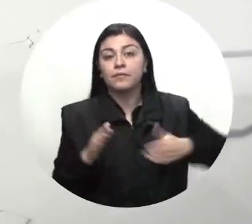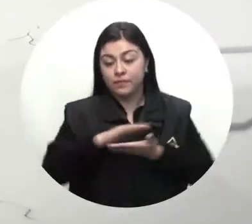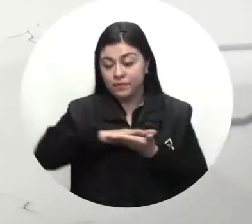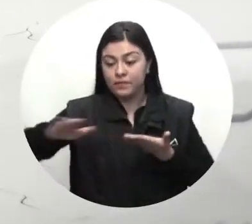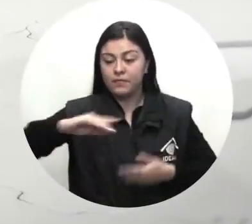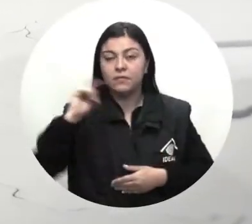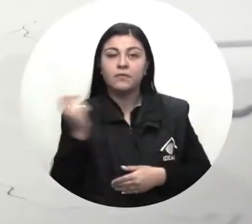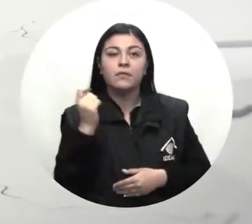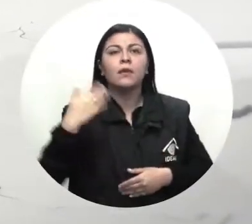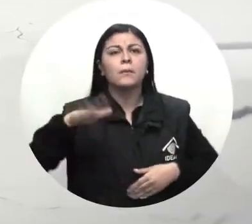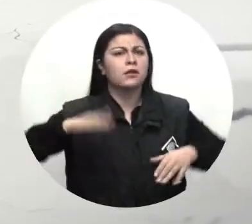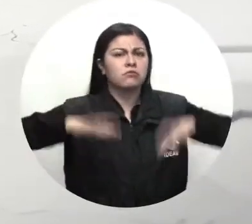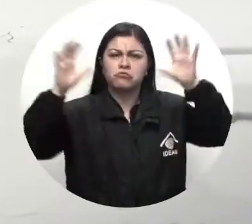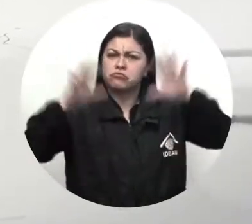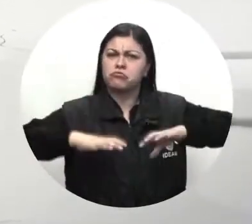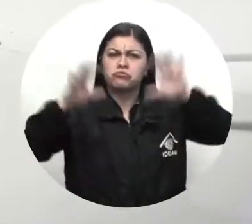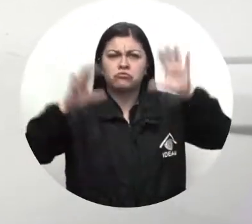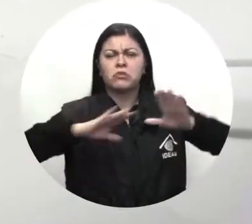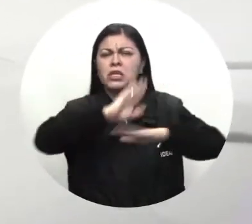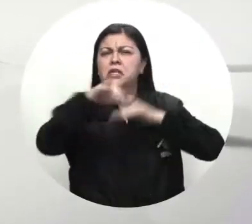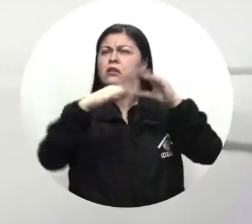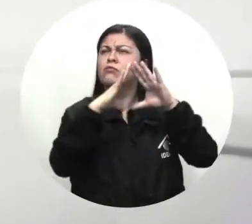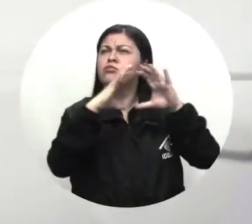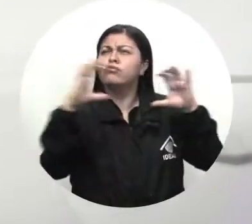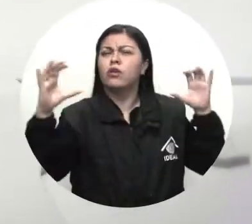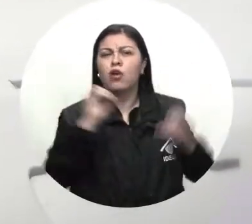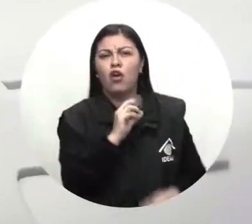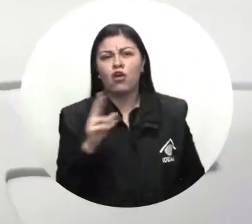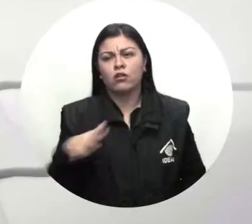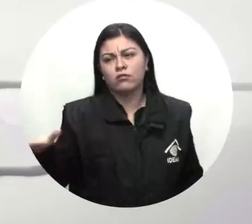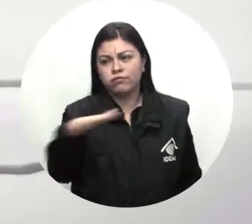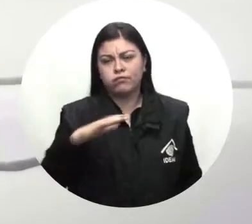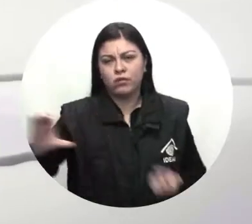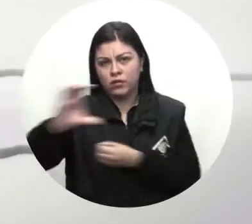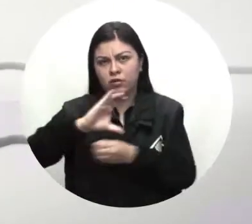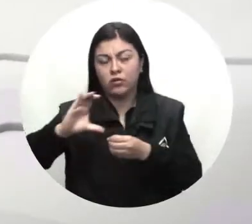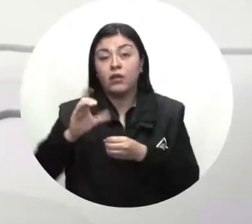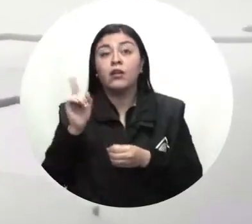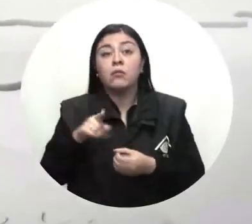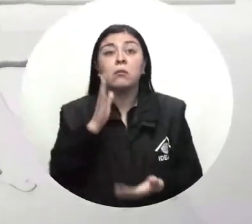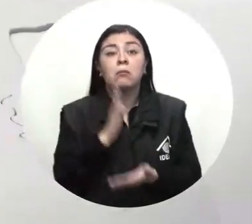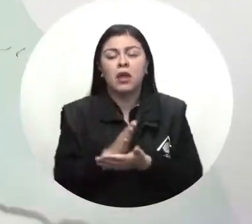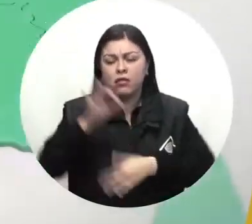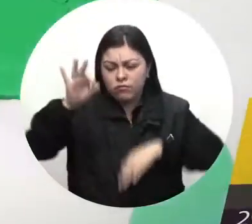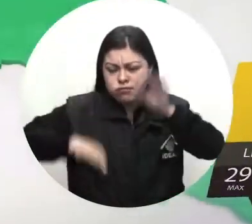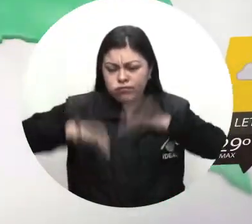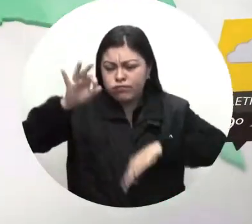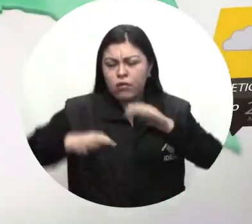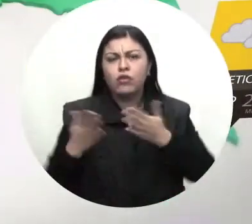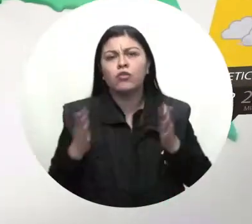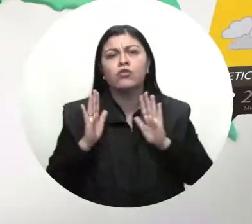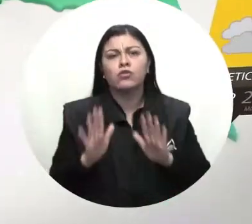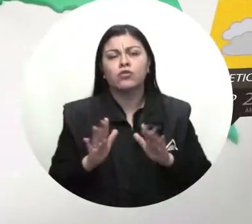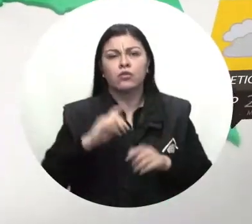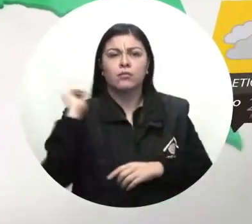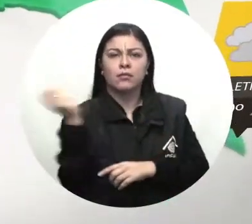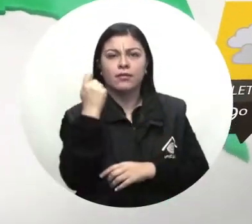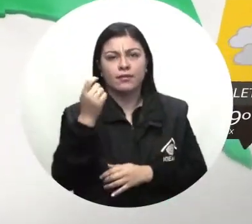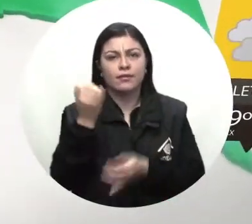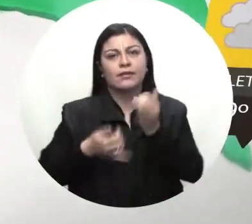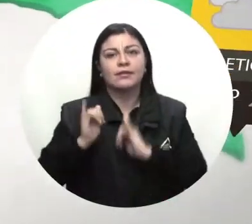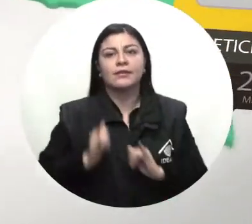orientales tendremos tiempo seco con cielo nublado al oriente de la región y probabilidad de lloviznas en sectores del Piedemonte del Meta y